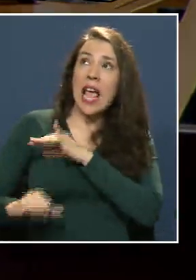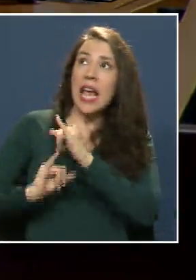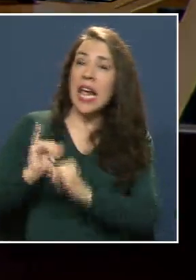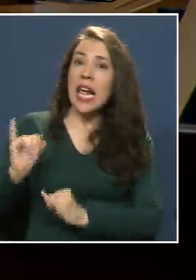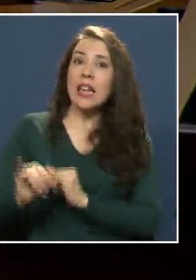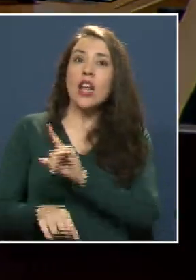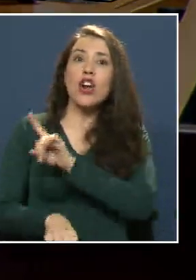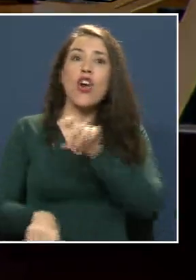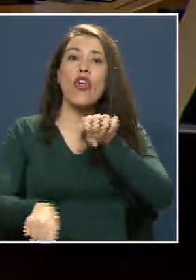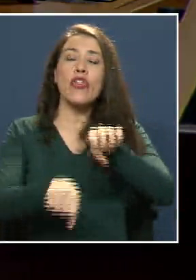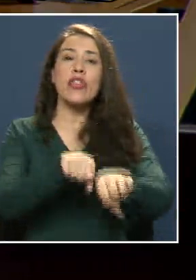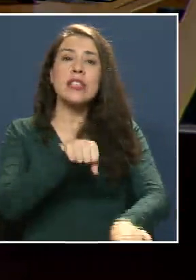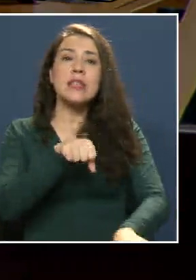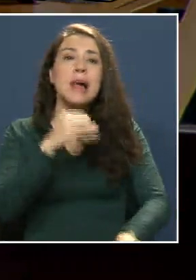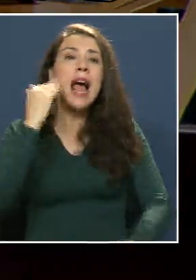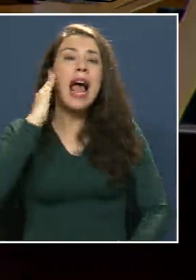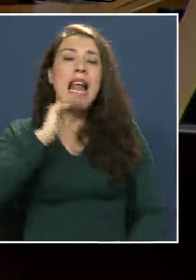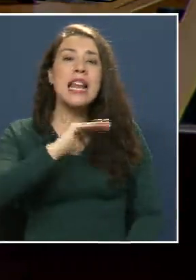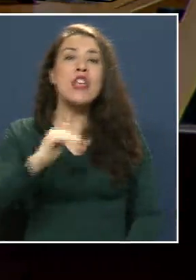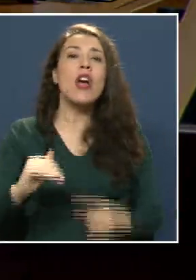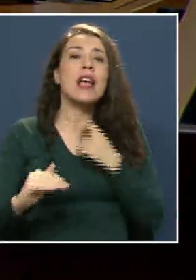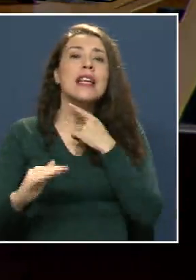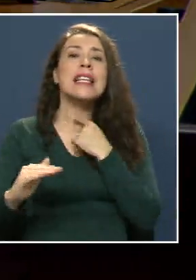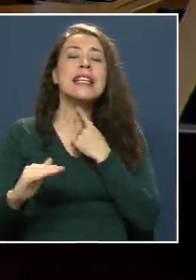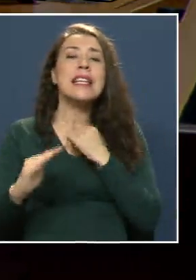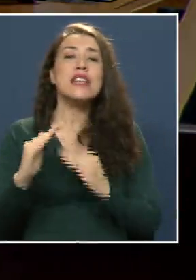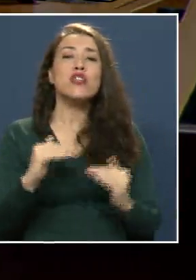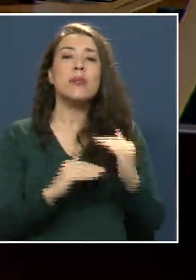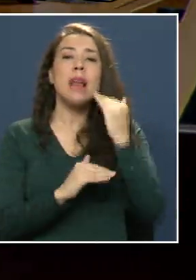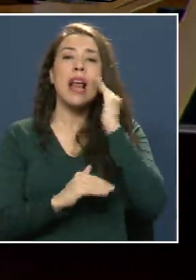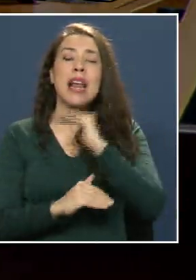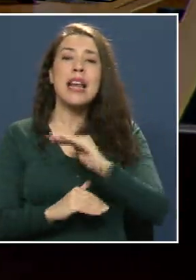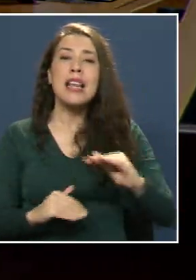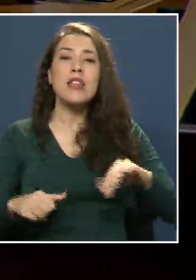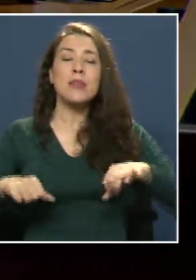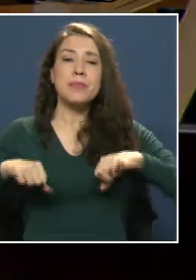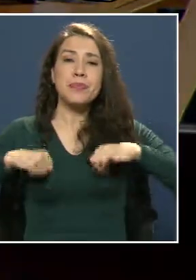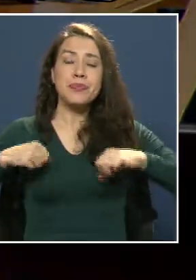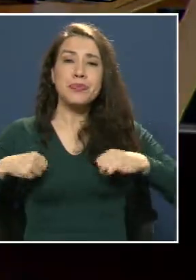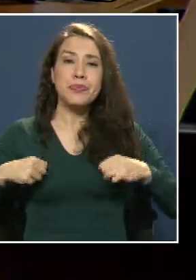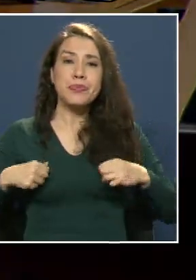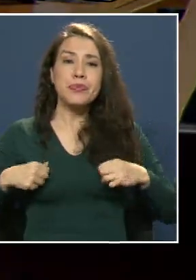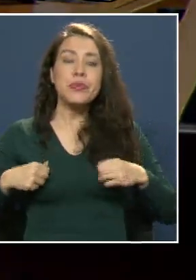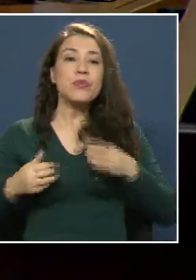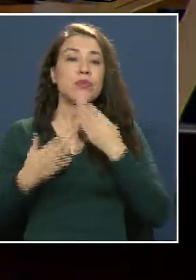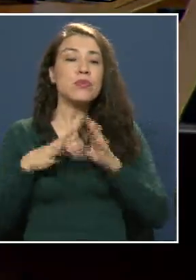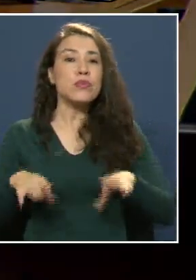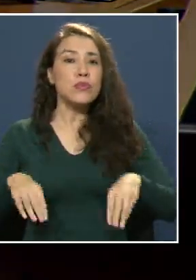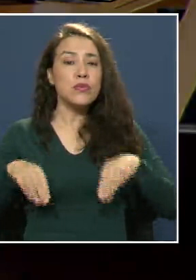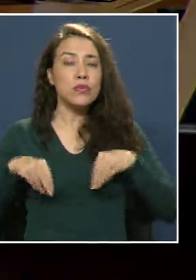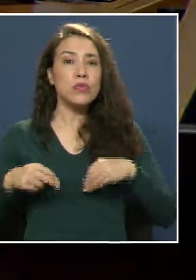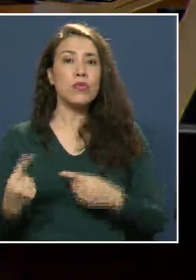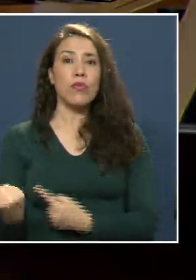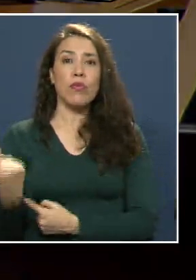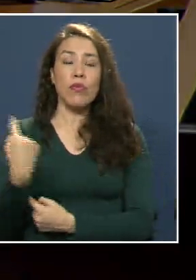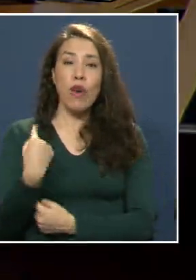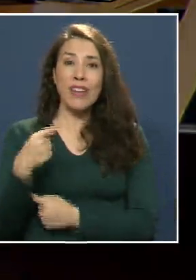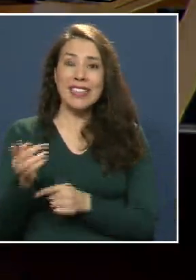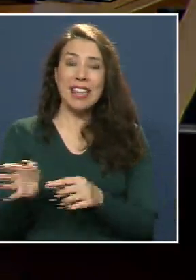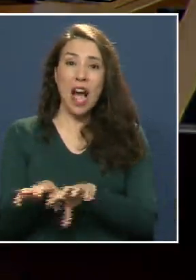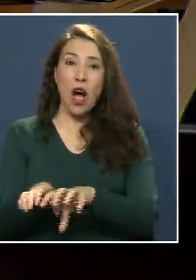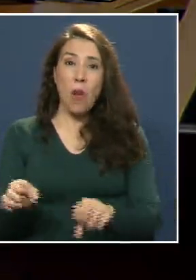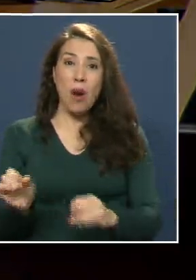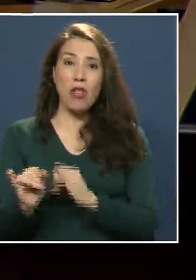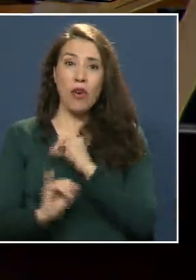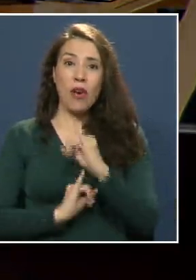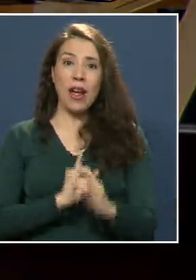no discriminar a los niños, del interés superior del niño y la niña y adolescente, y cuando asumimos la obligación en ese tratado